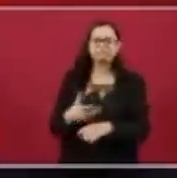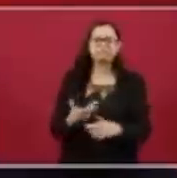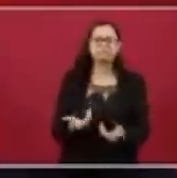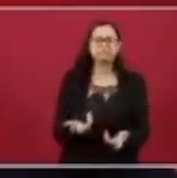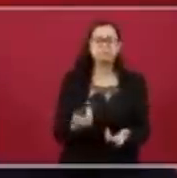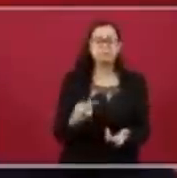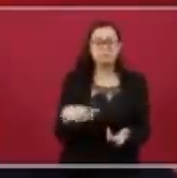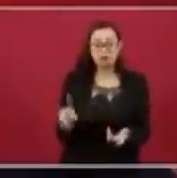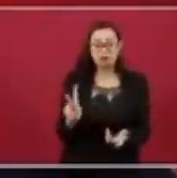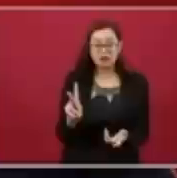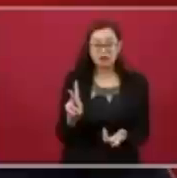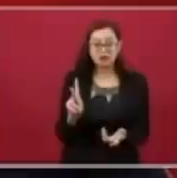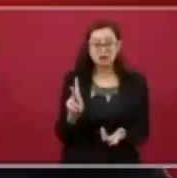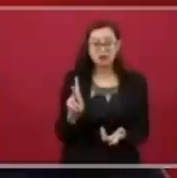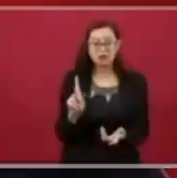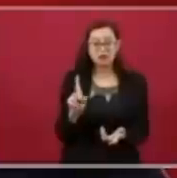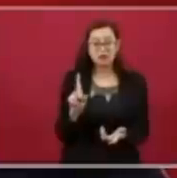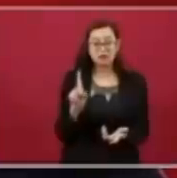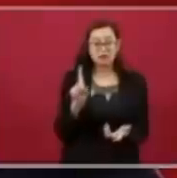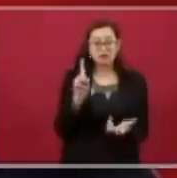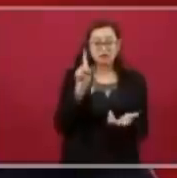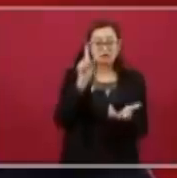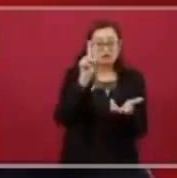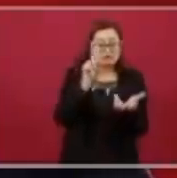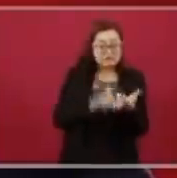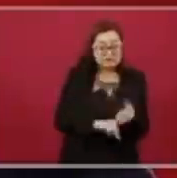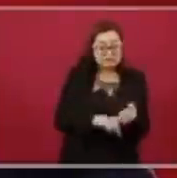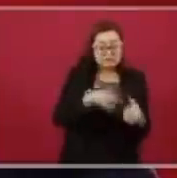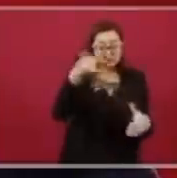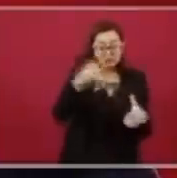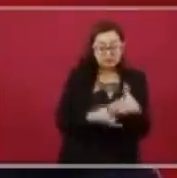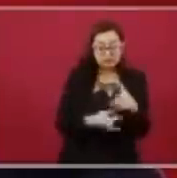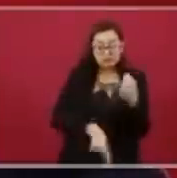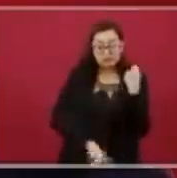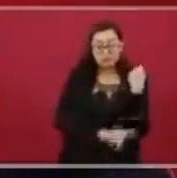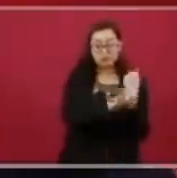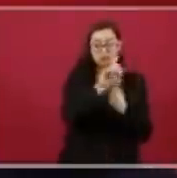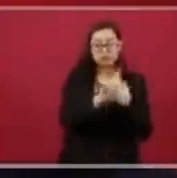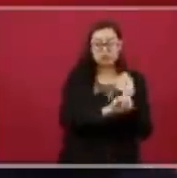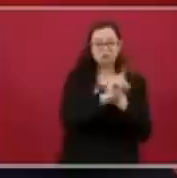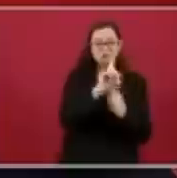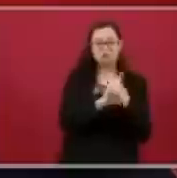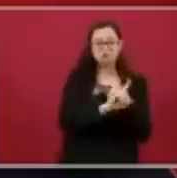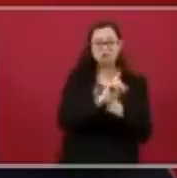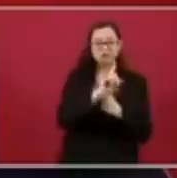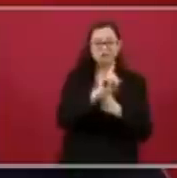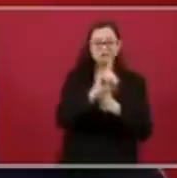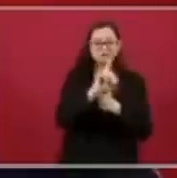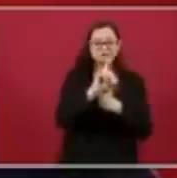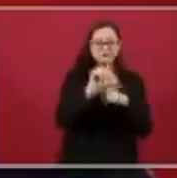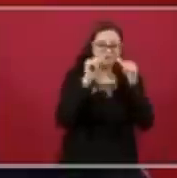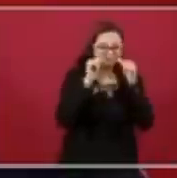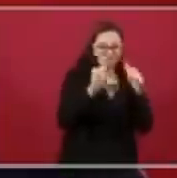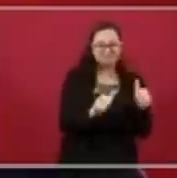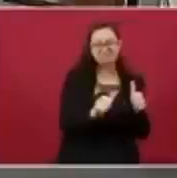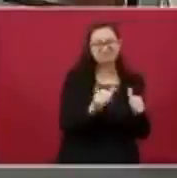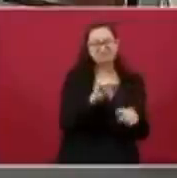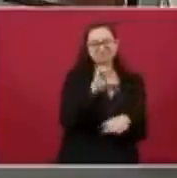sin que se atendiera el problema de la